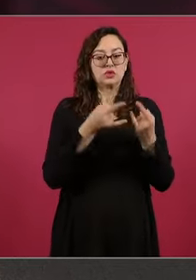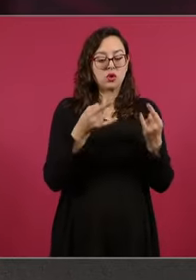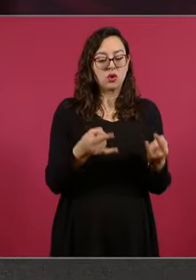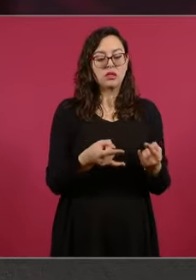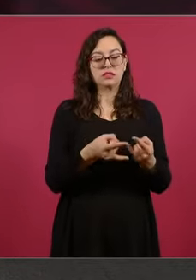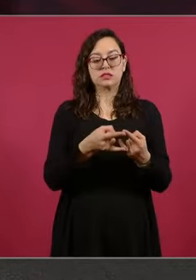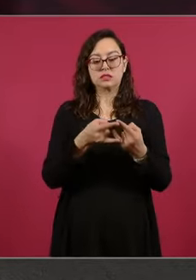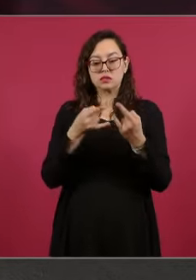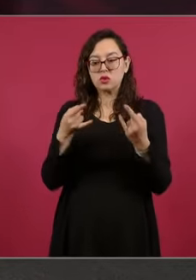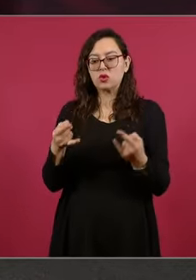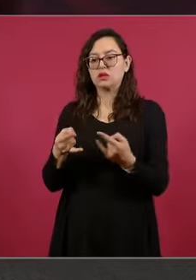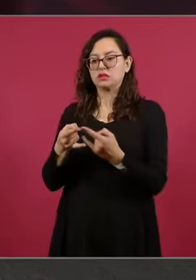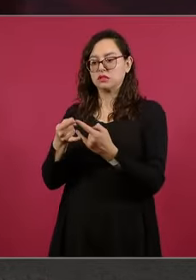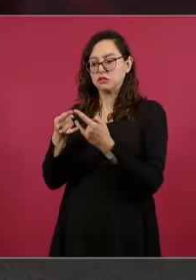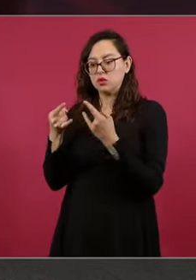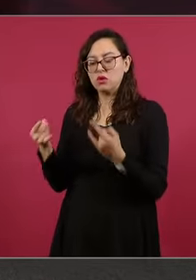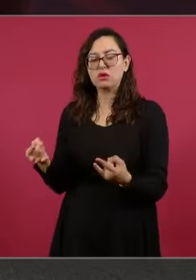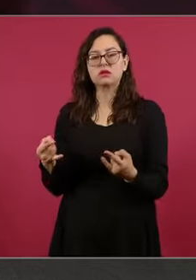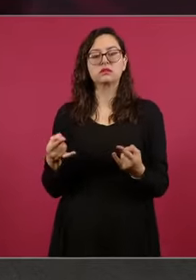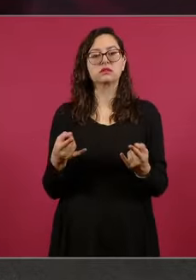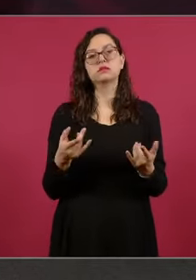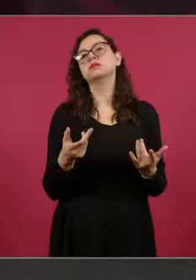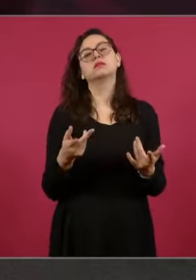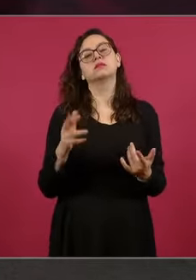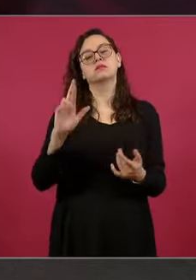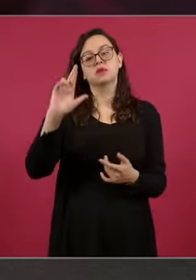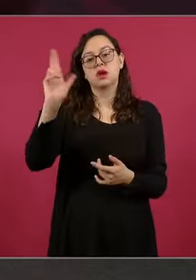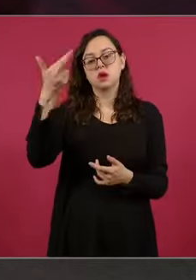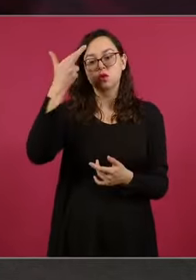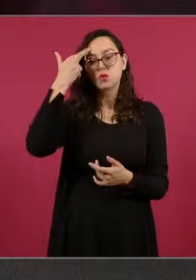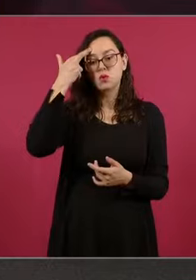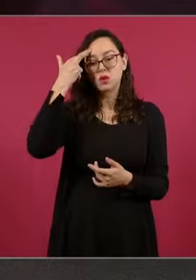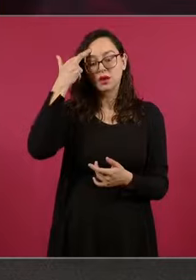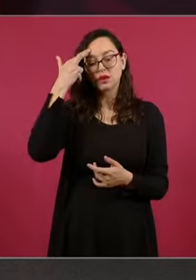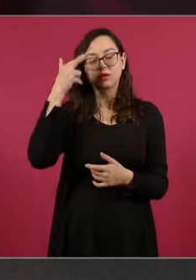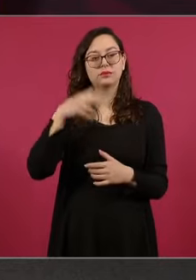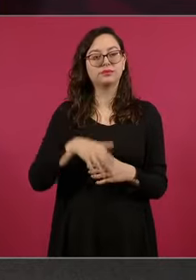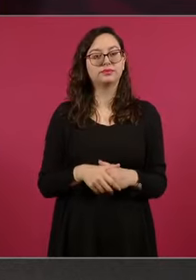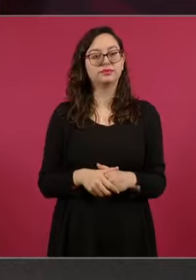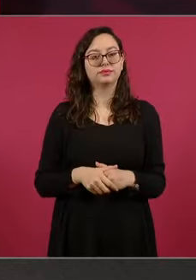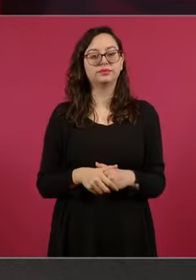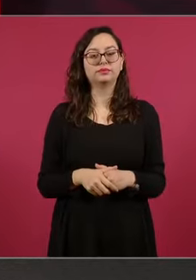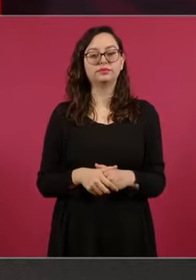Siempre recuerdo la anécdota del que jugaba dominó